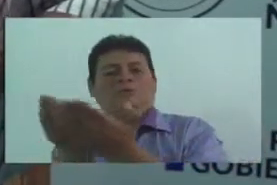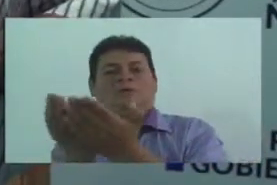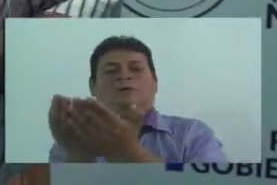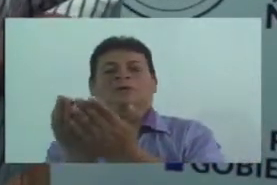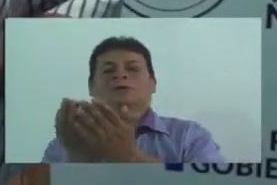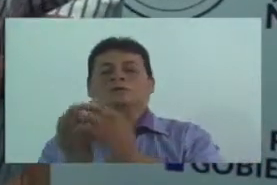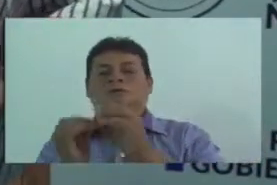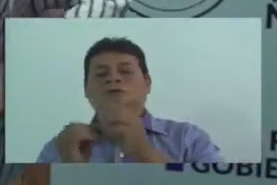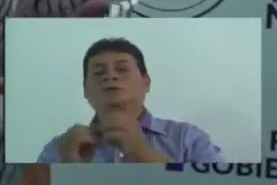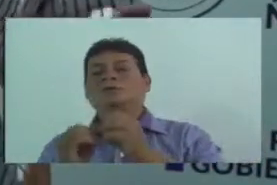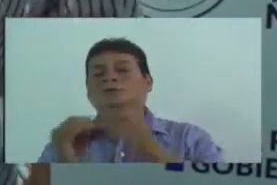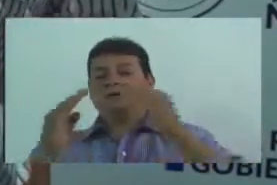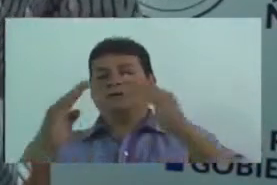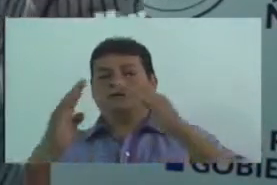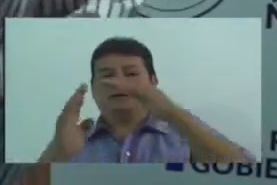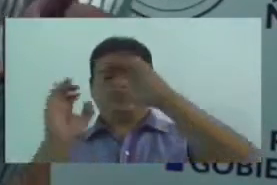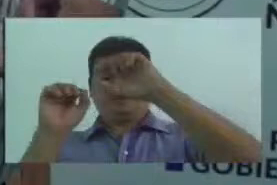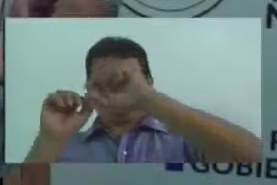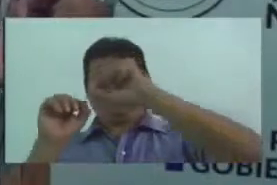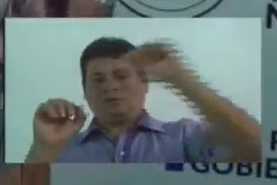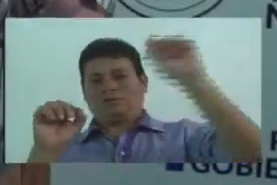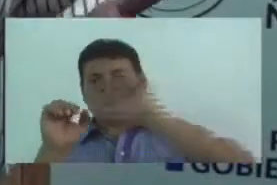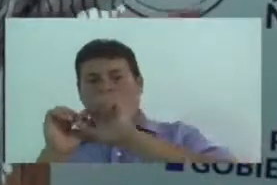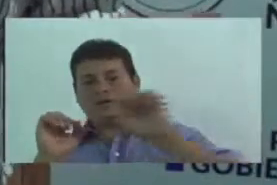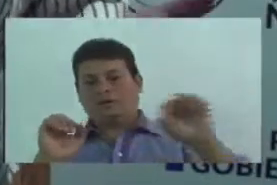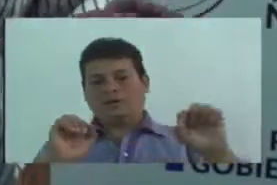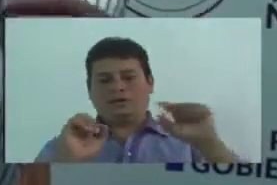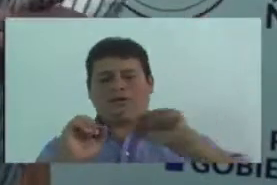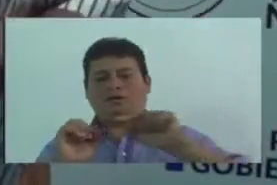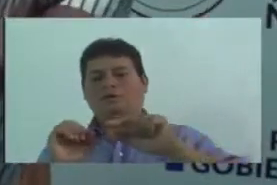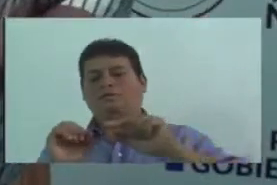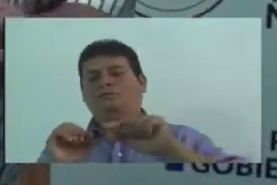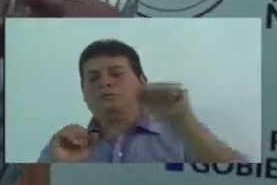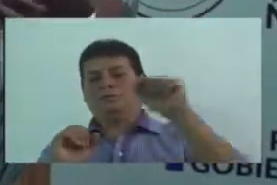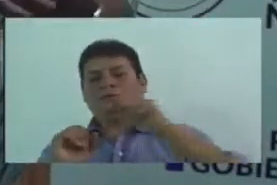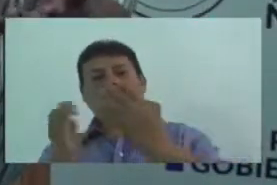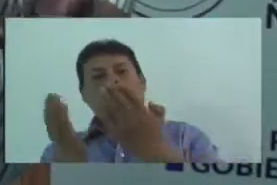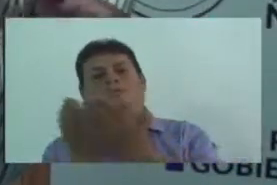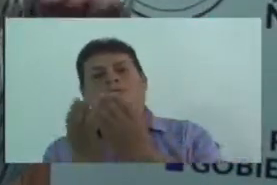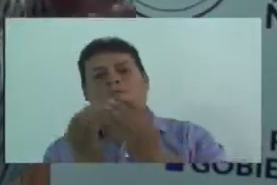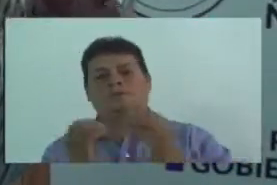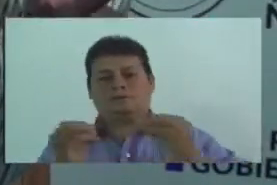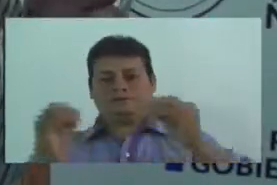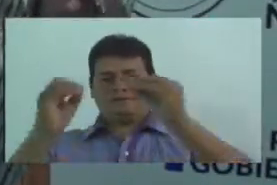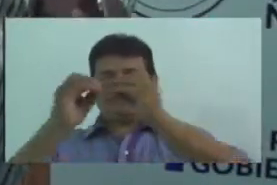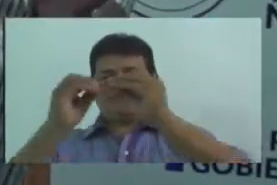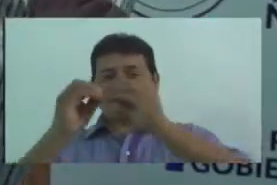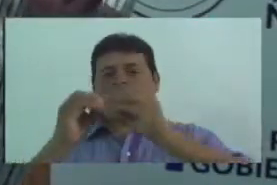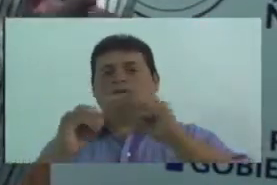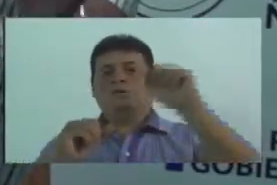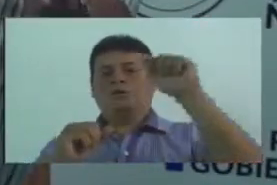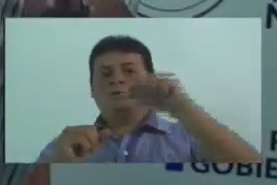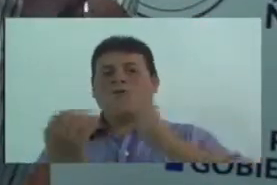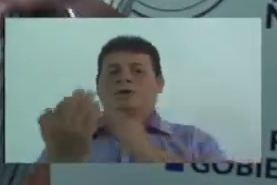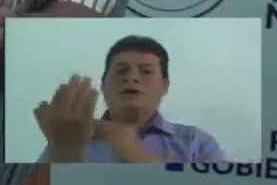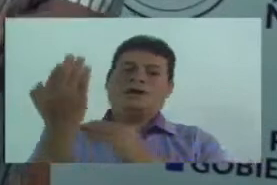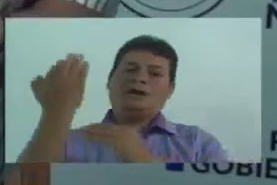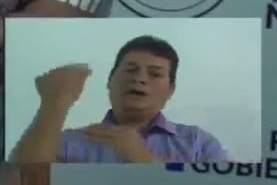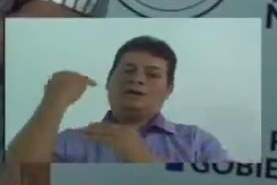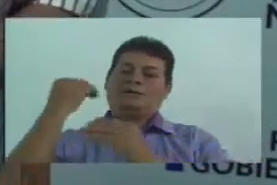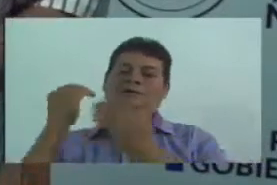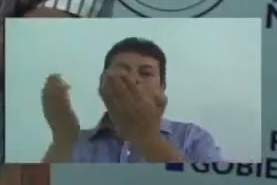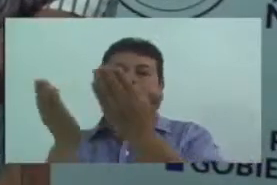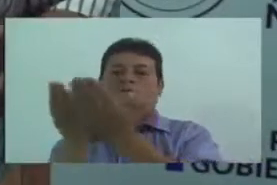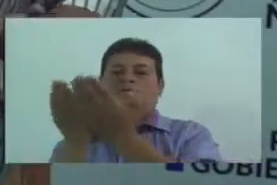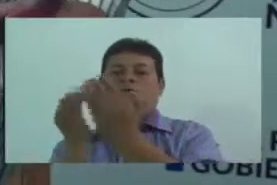Ángulos, concepto, clasificación, trazado, medición, bisectriz. Es un contenido que ya hemos dado en la escuela.